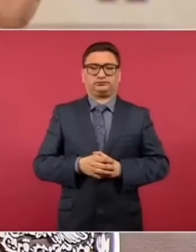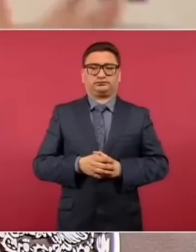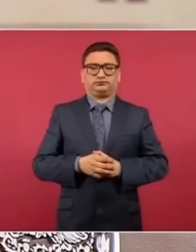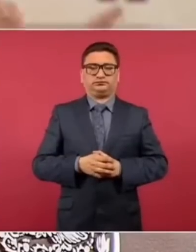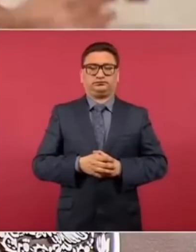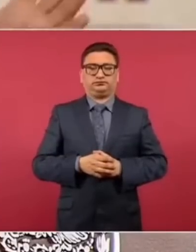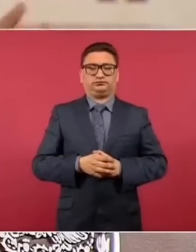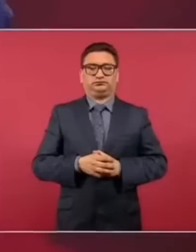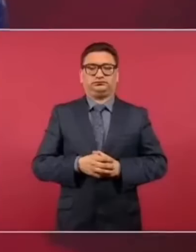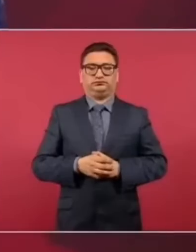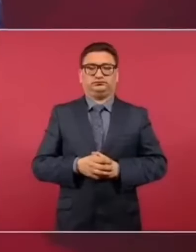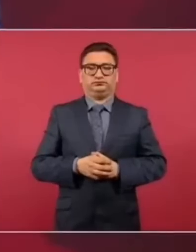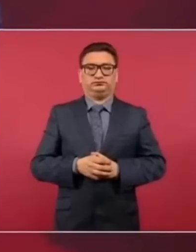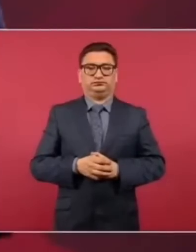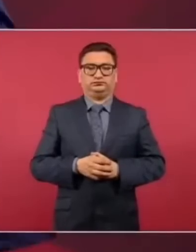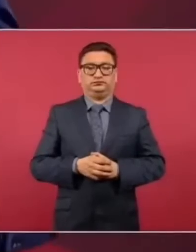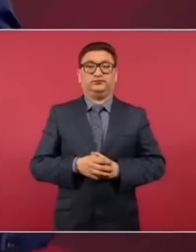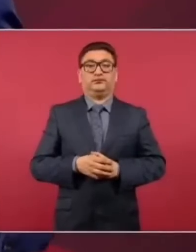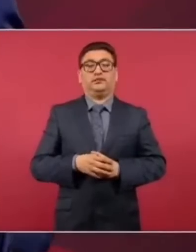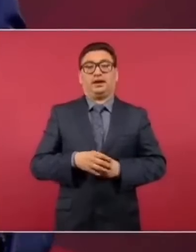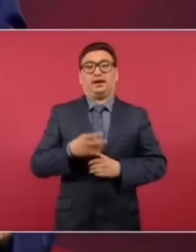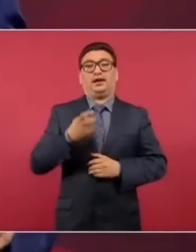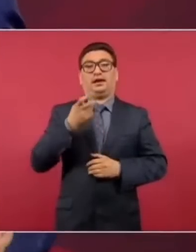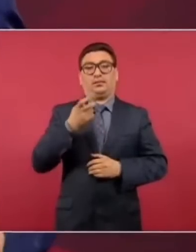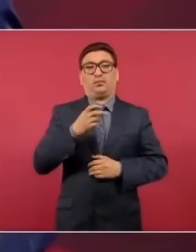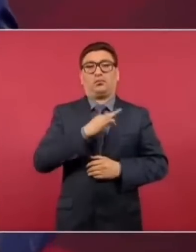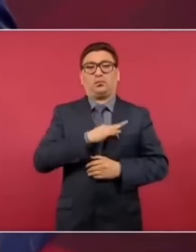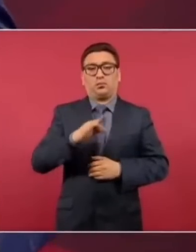Es que pudieron usar eso